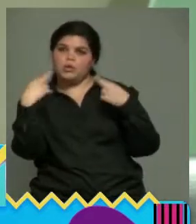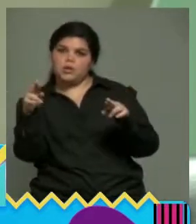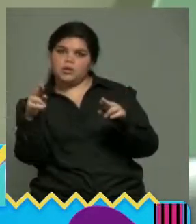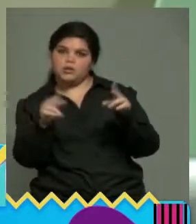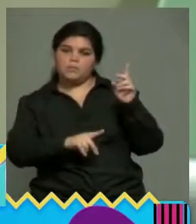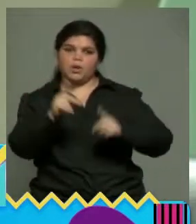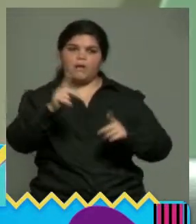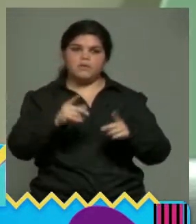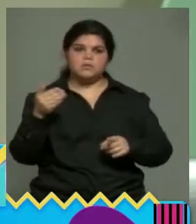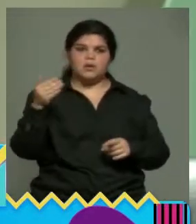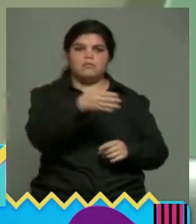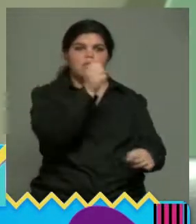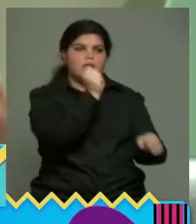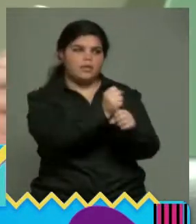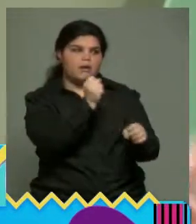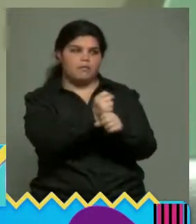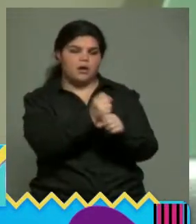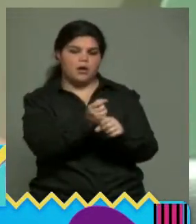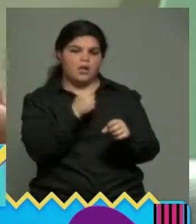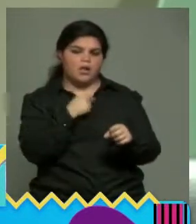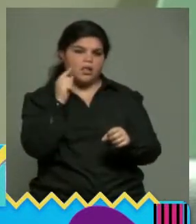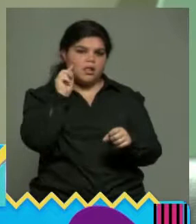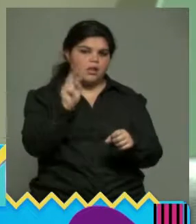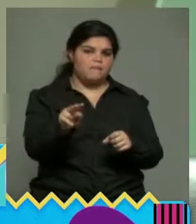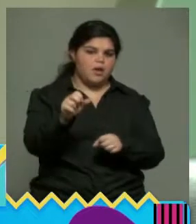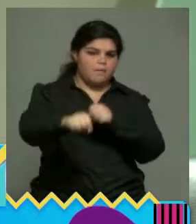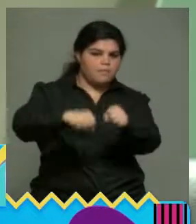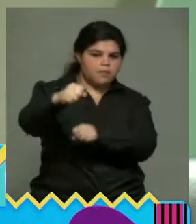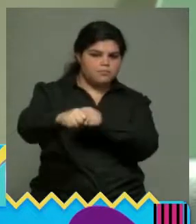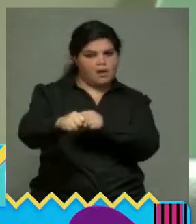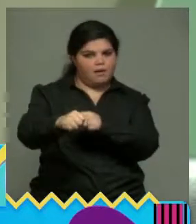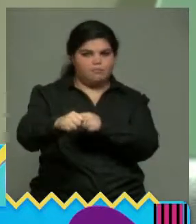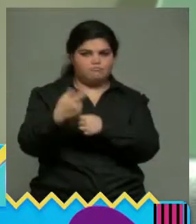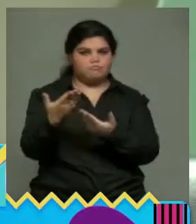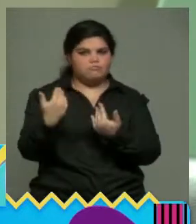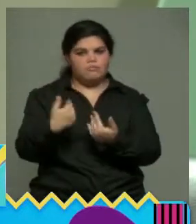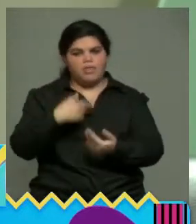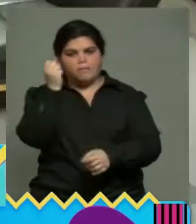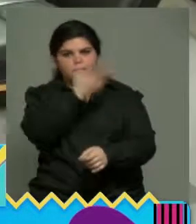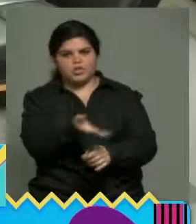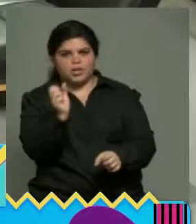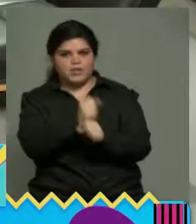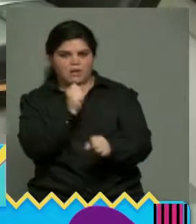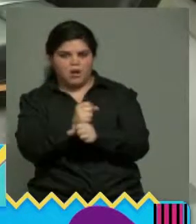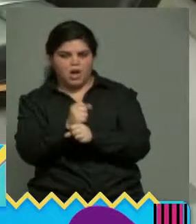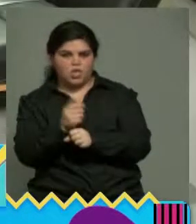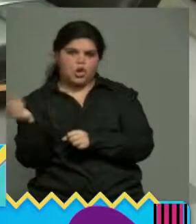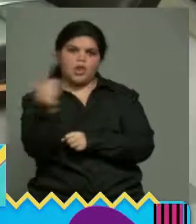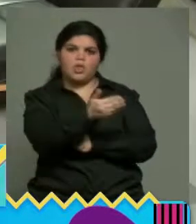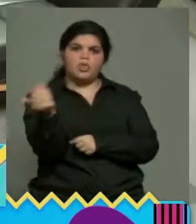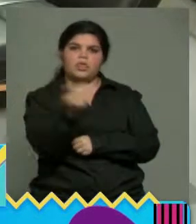hay bicicleta, que hay gente que la usa, la idea es que el trabajador también vaya en bicicleta, ¿cierto? En países desarrollados se usa muchísimo. Se usa muchísimo.